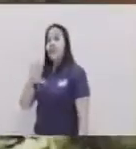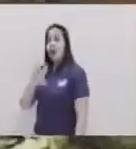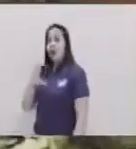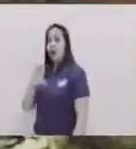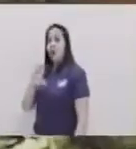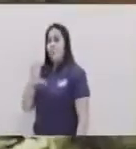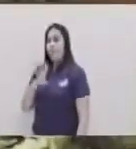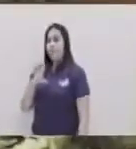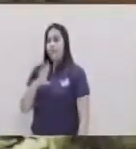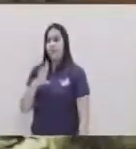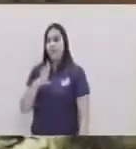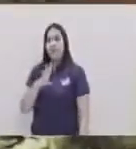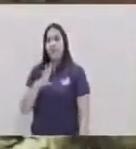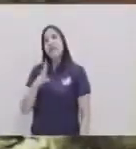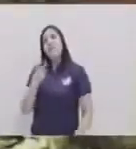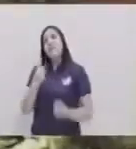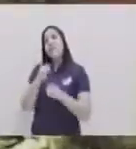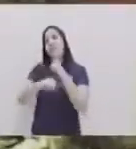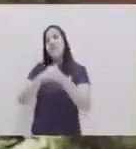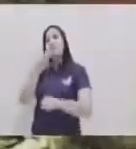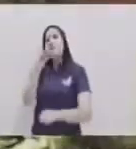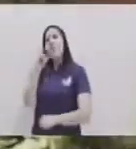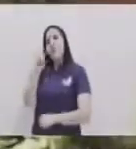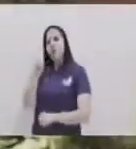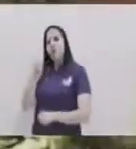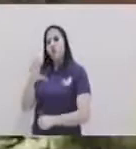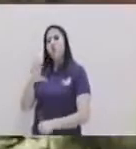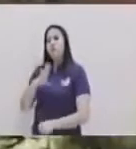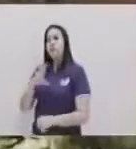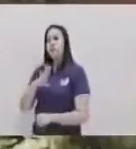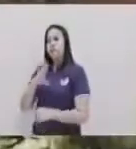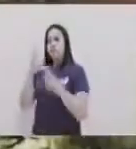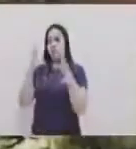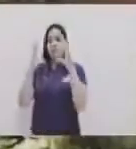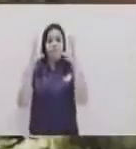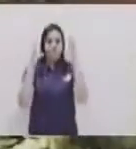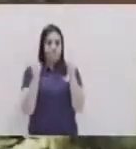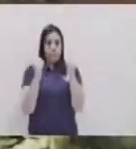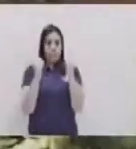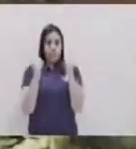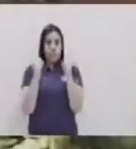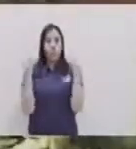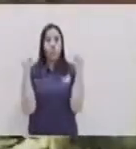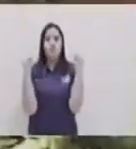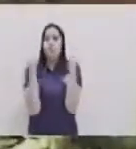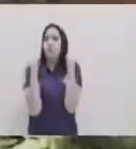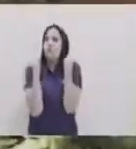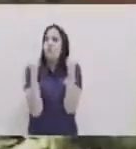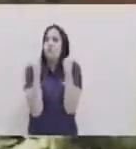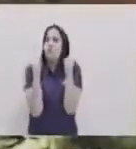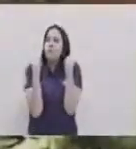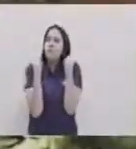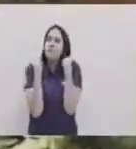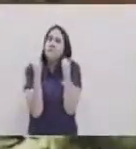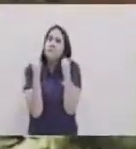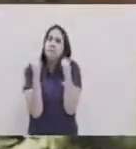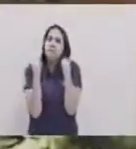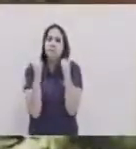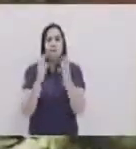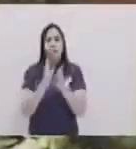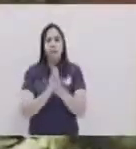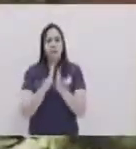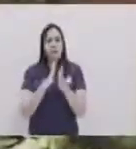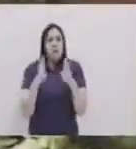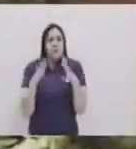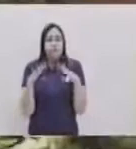Tengo, y para hacer frío, cerramos nuestros puños y hacemos la sensación de que